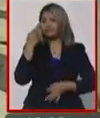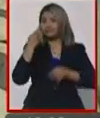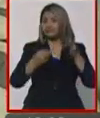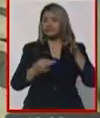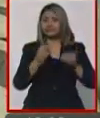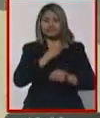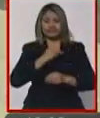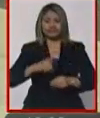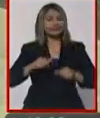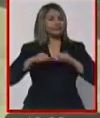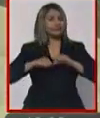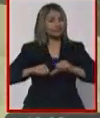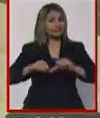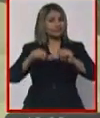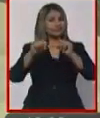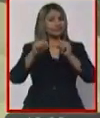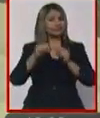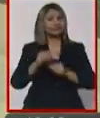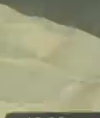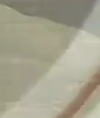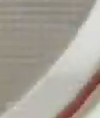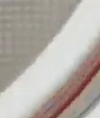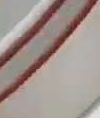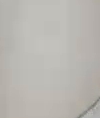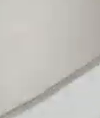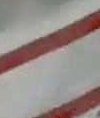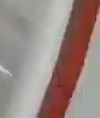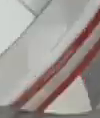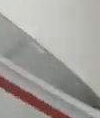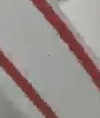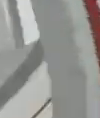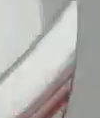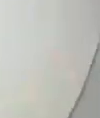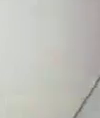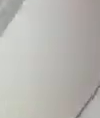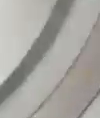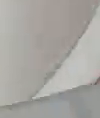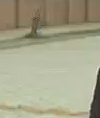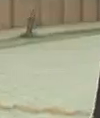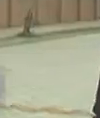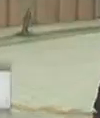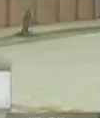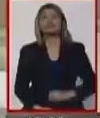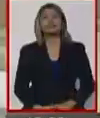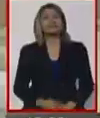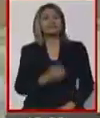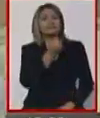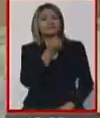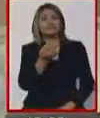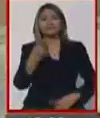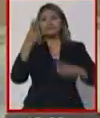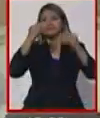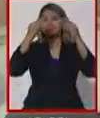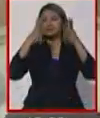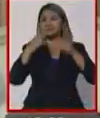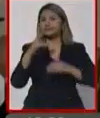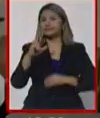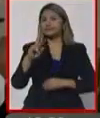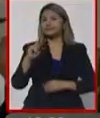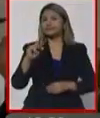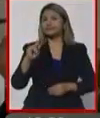caso que el municipio continúe con estas medidas. En instantes, algunos maestros